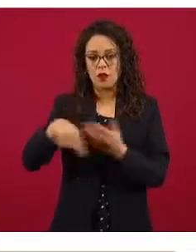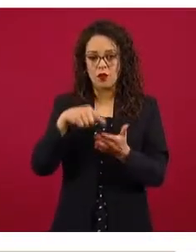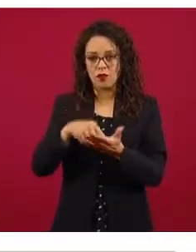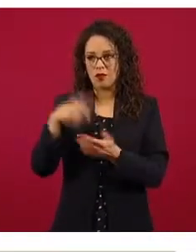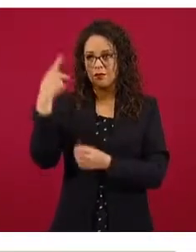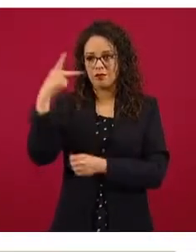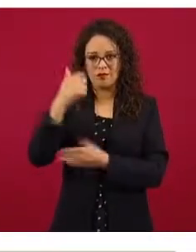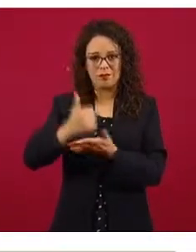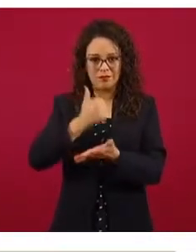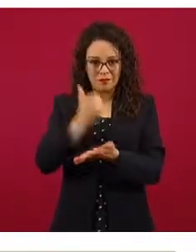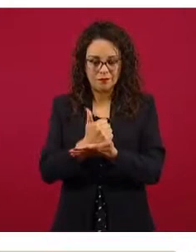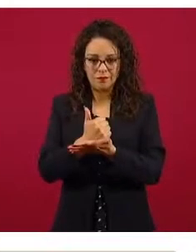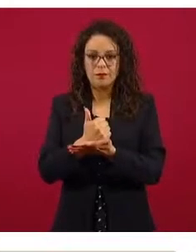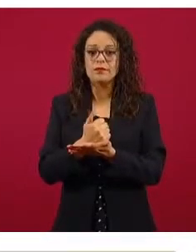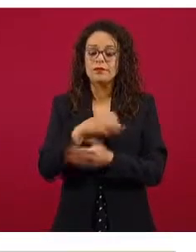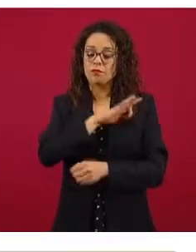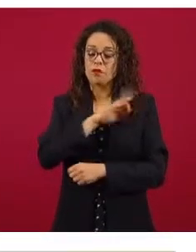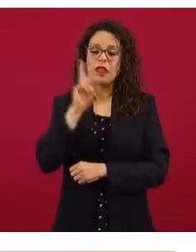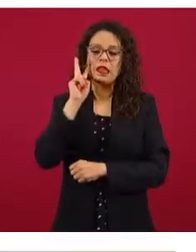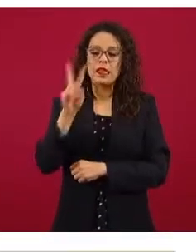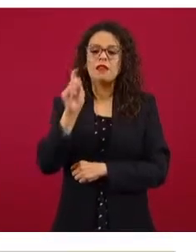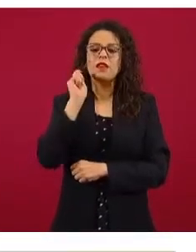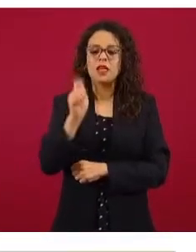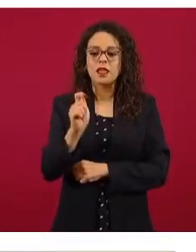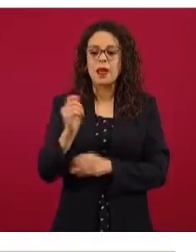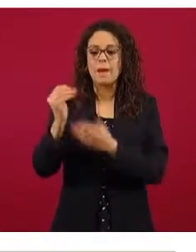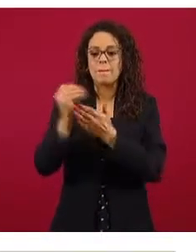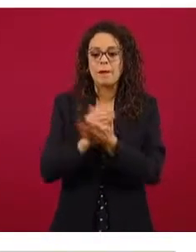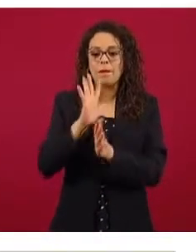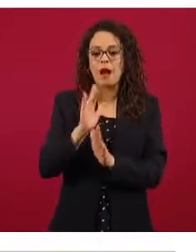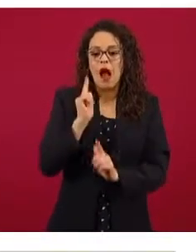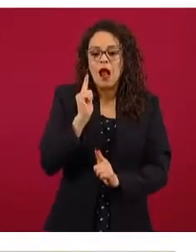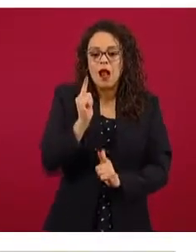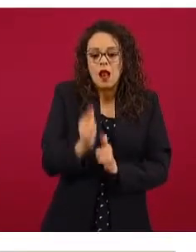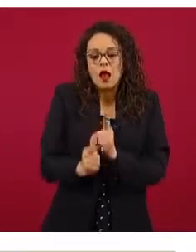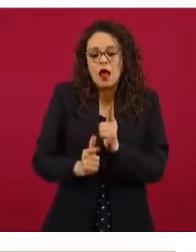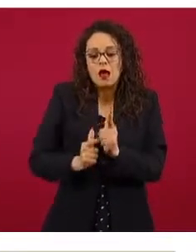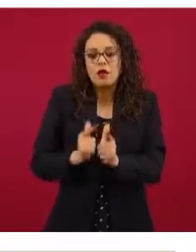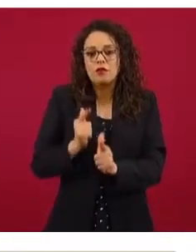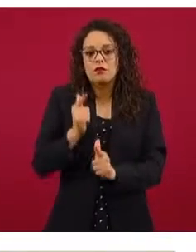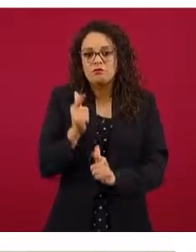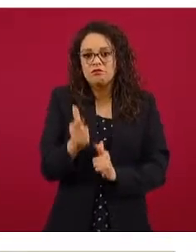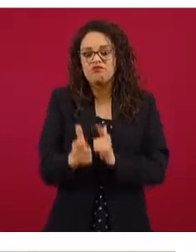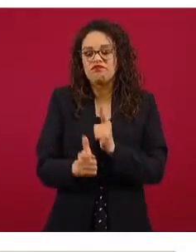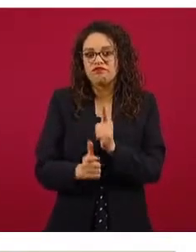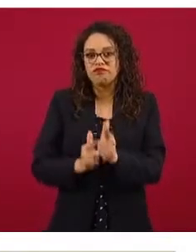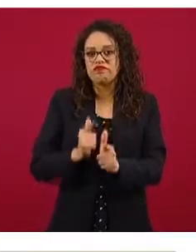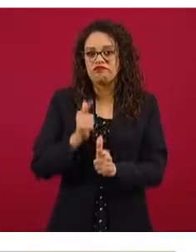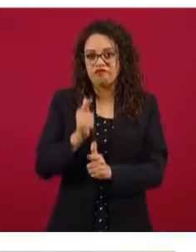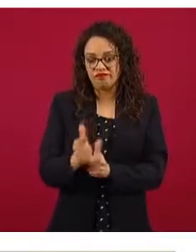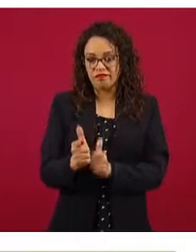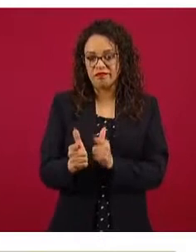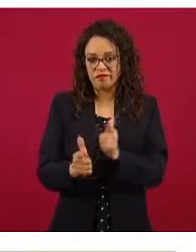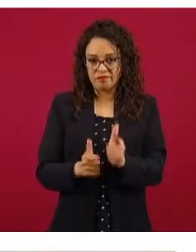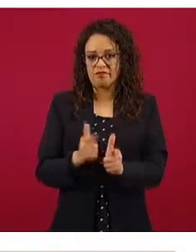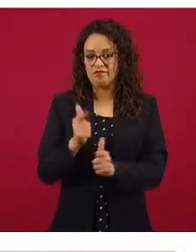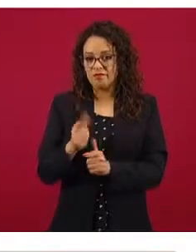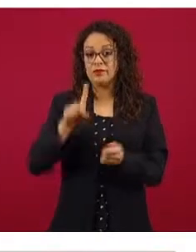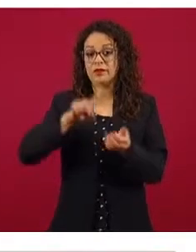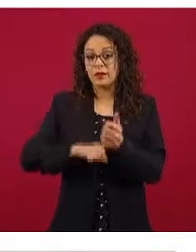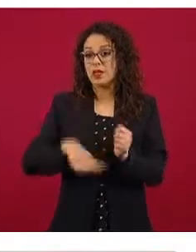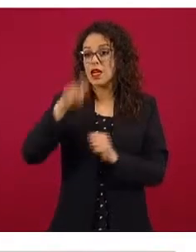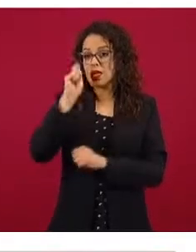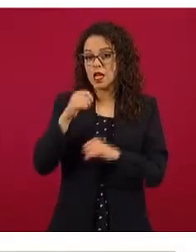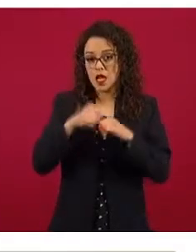estado, vemos esta lentitud en la respuesta. Insistimos, los señalamientos aquí vertidos son de carácter